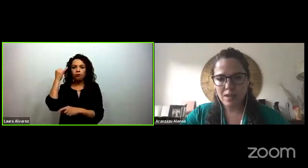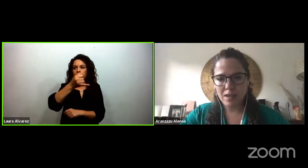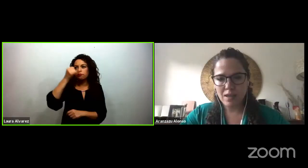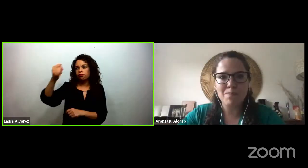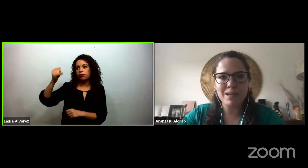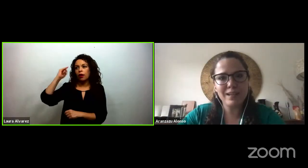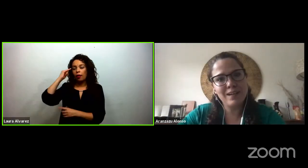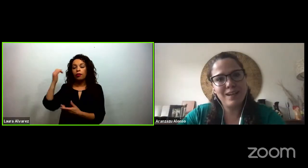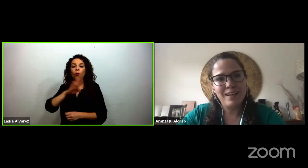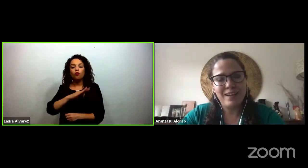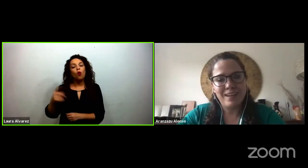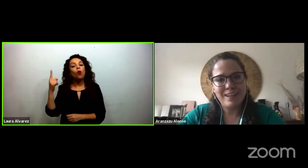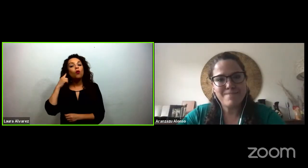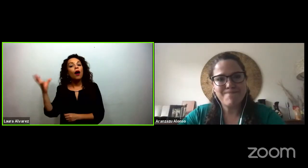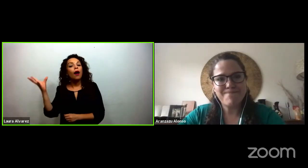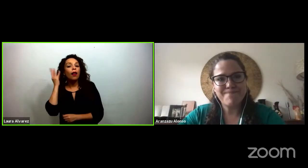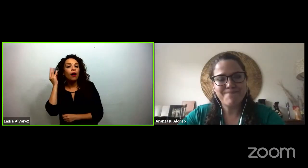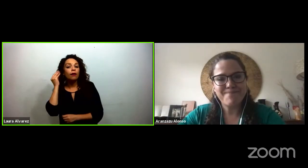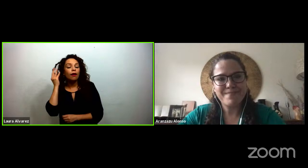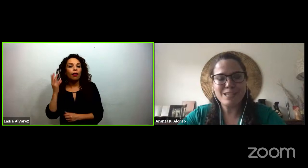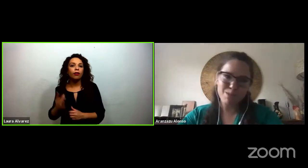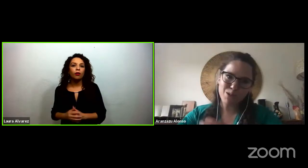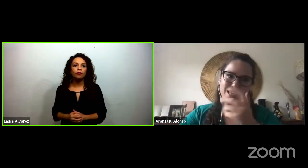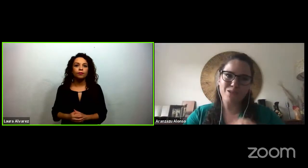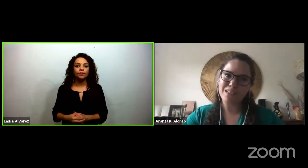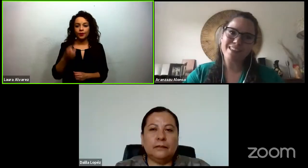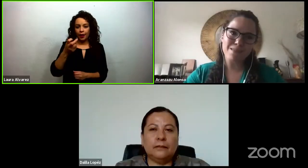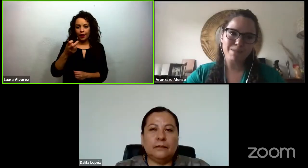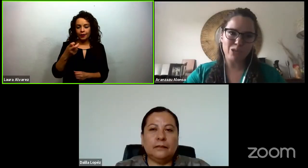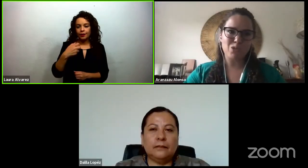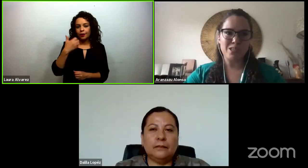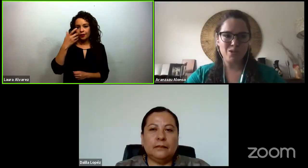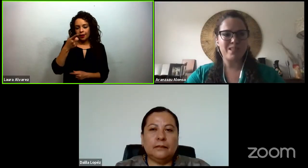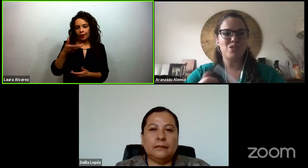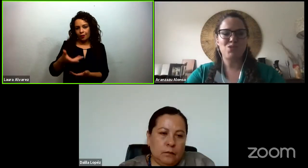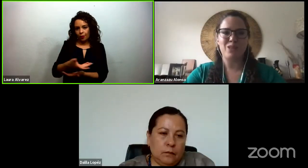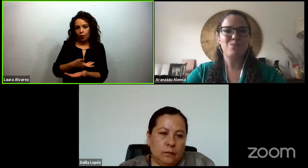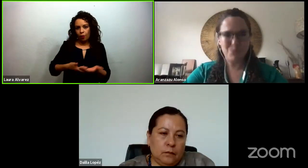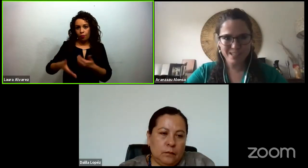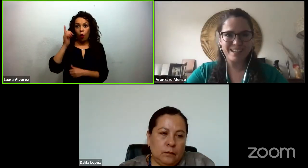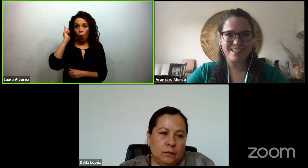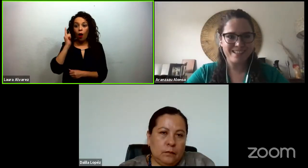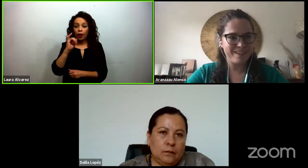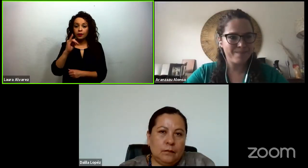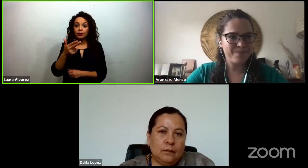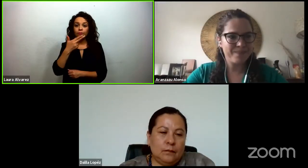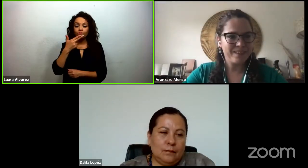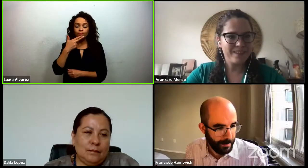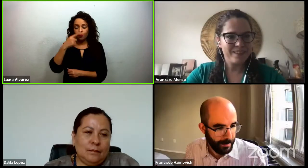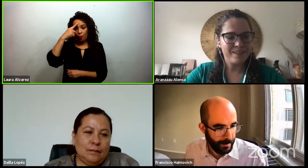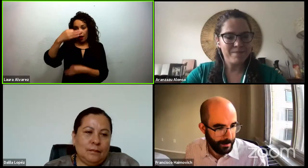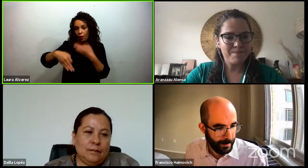quiero compartir espero que sean de utilidad para todos que nos están escuchando muchas gracias